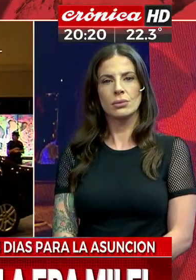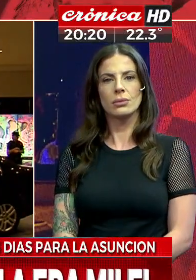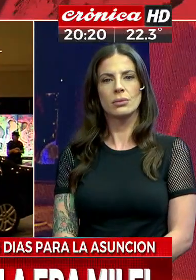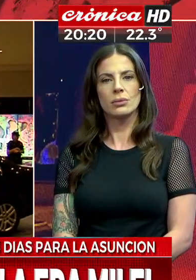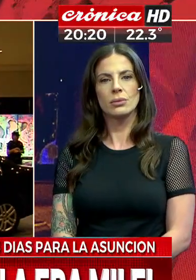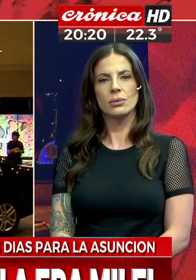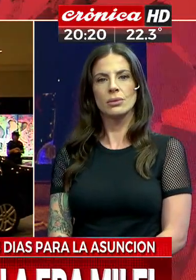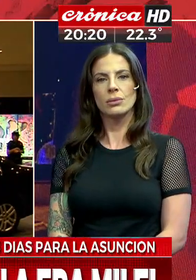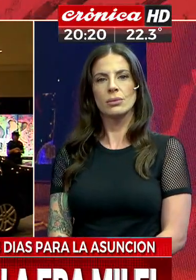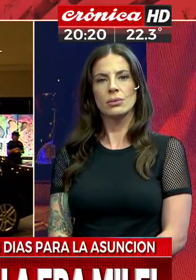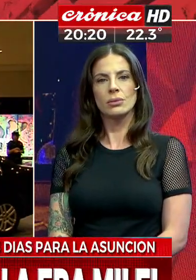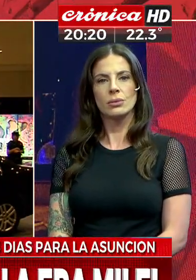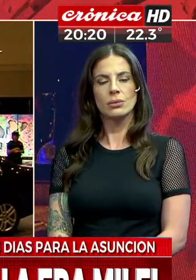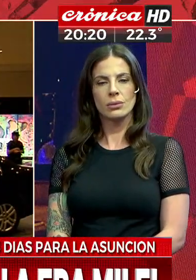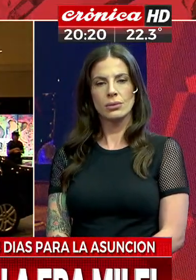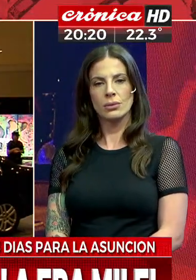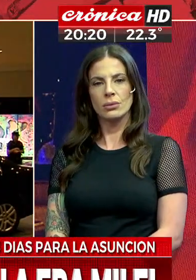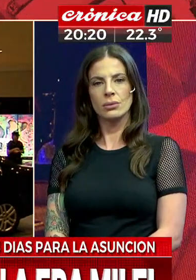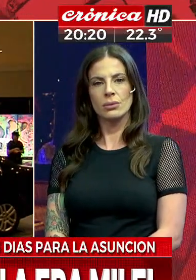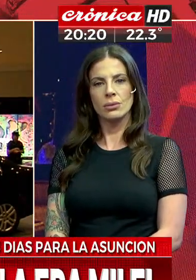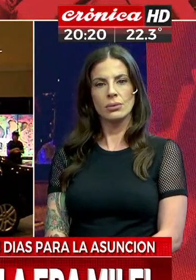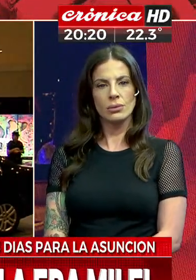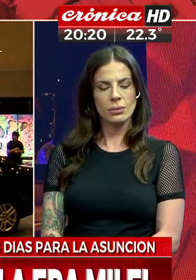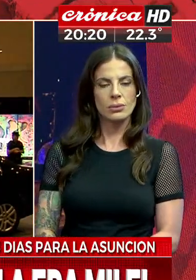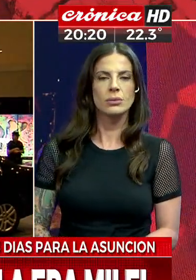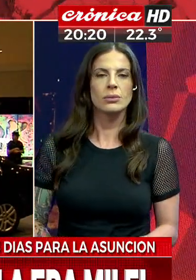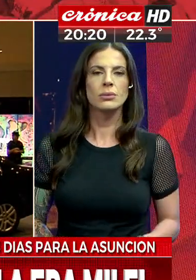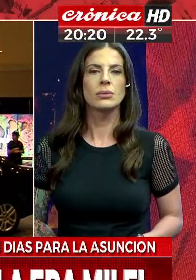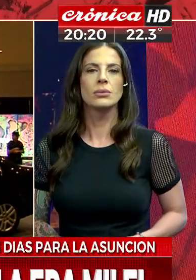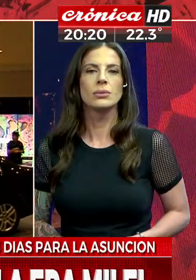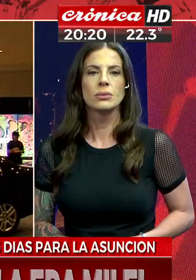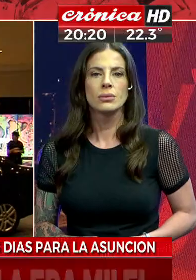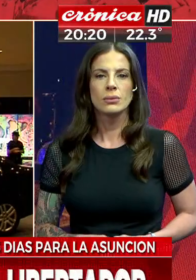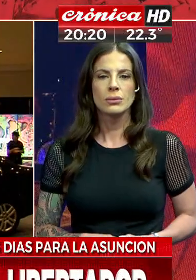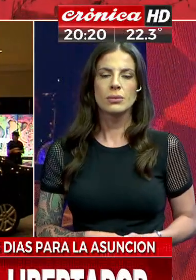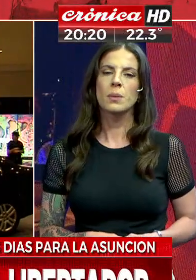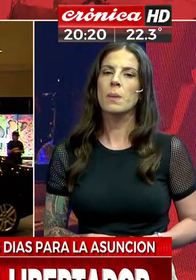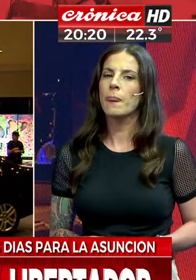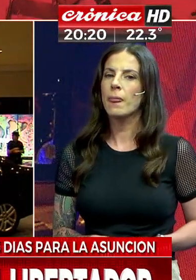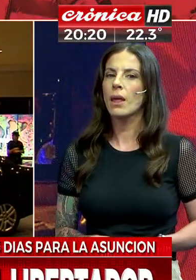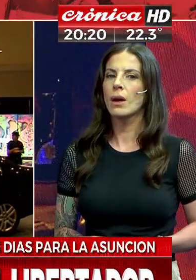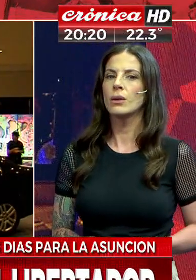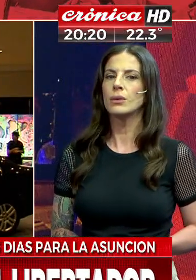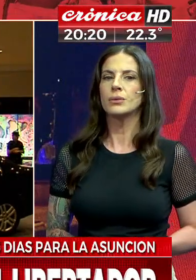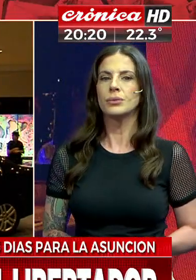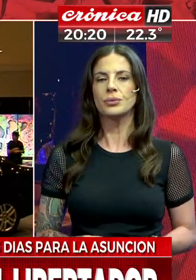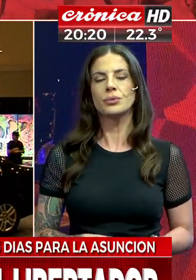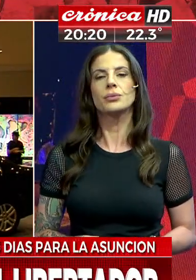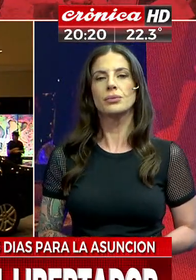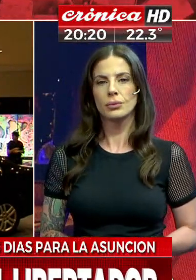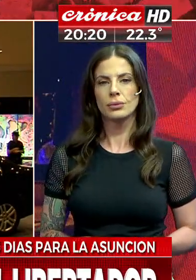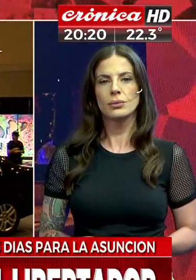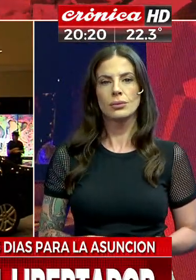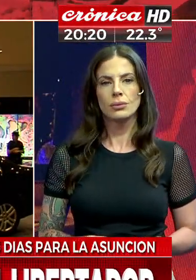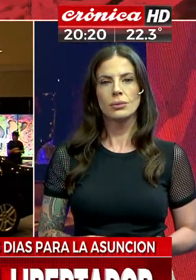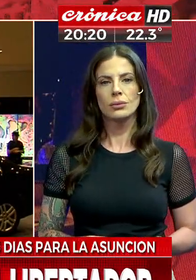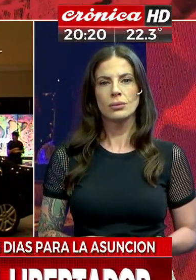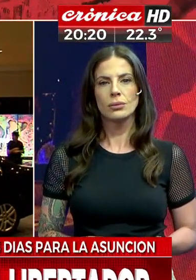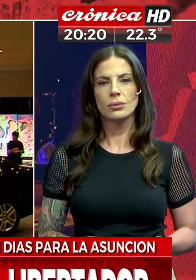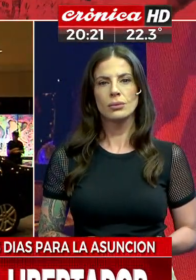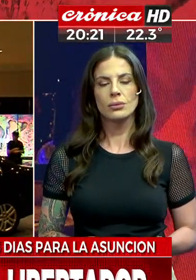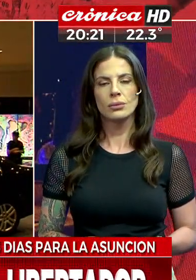campaña y distintas expresiones, insisto, es difícil ver lo que va a venir porque ha habido contramarchas, contradicciones, pero siempre